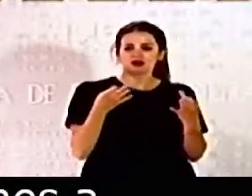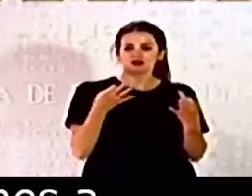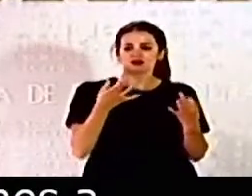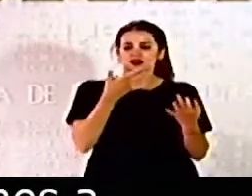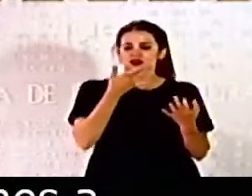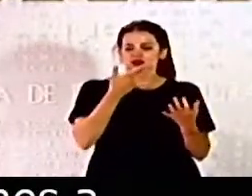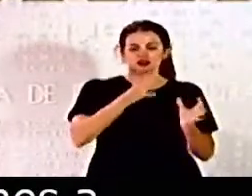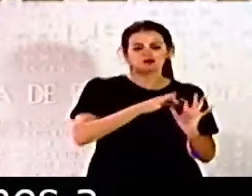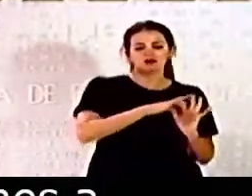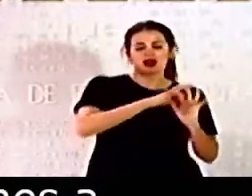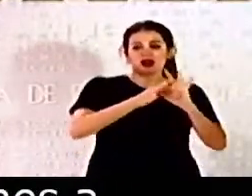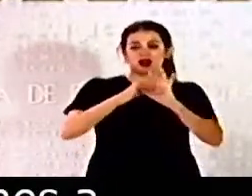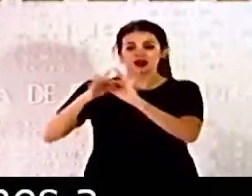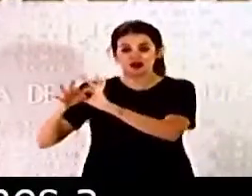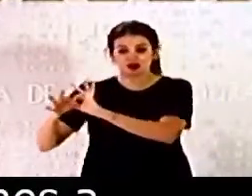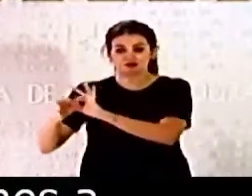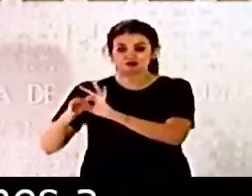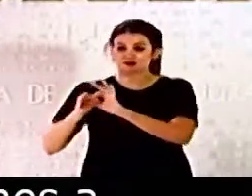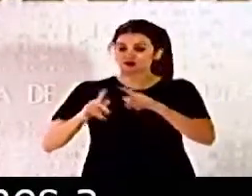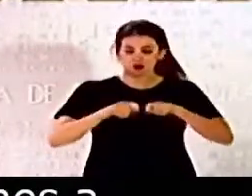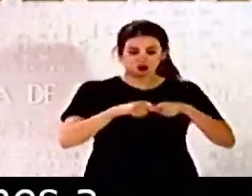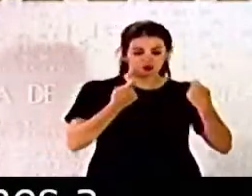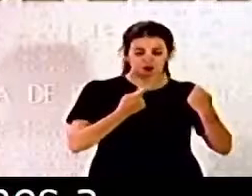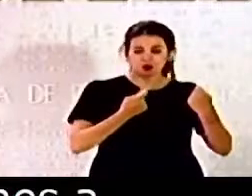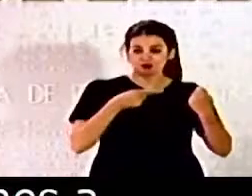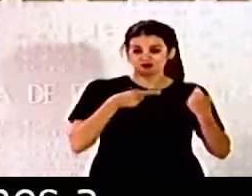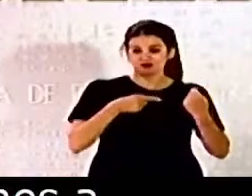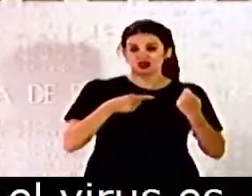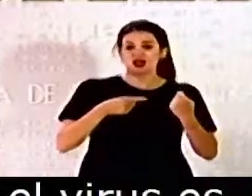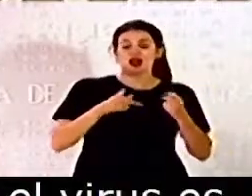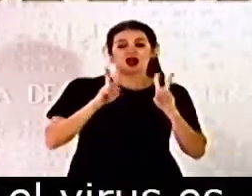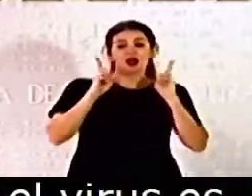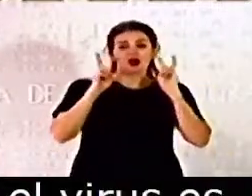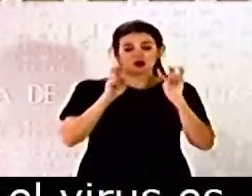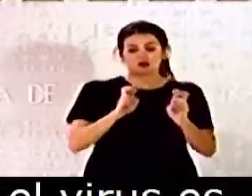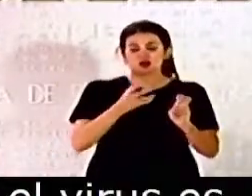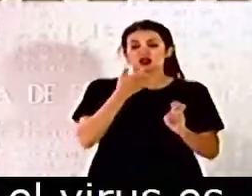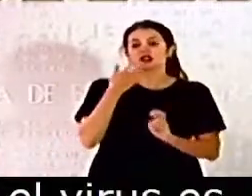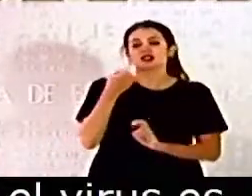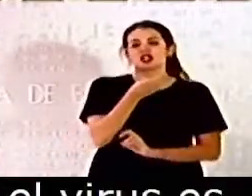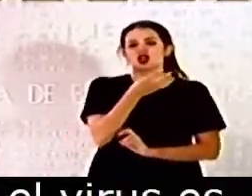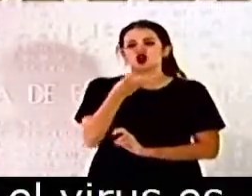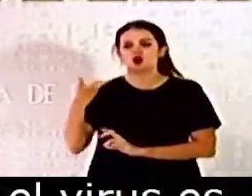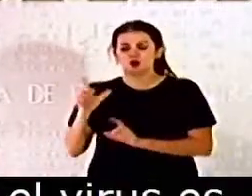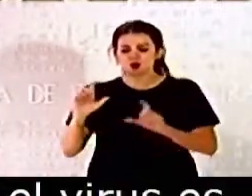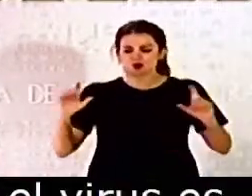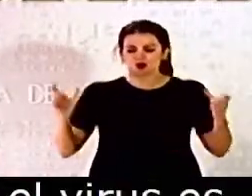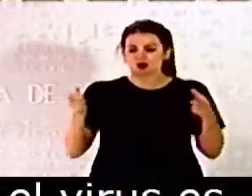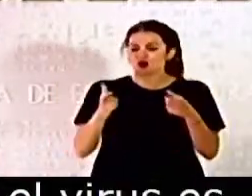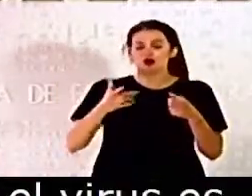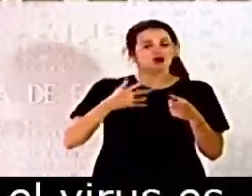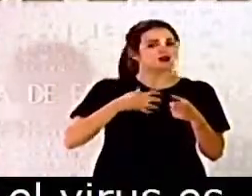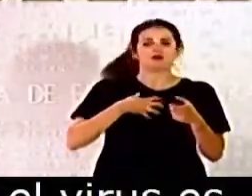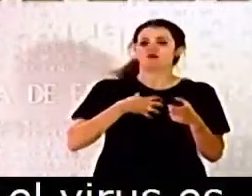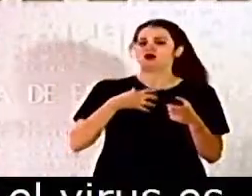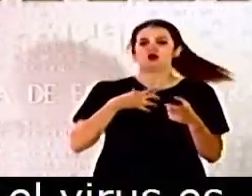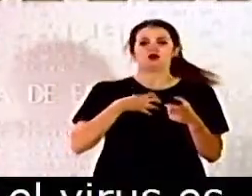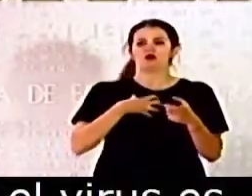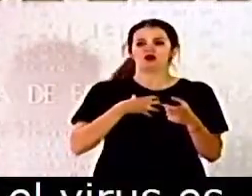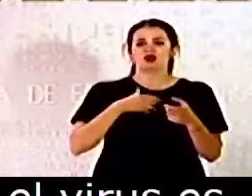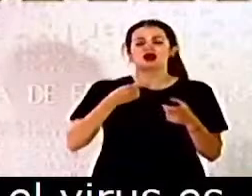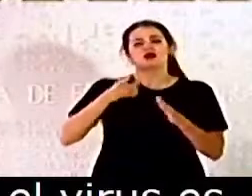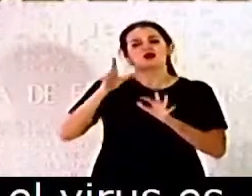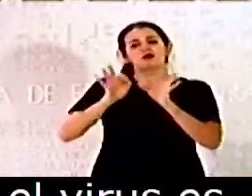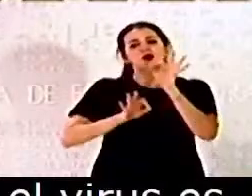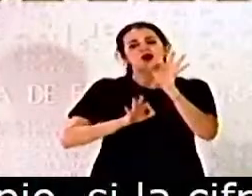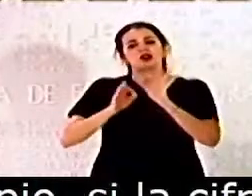no se rompe desde el principio, si las cifras de incidencia no somos capaces de mantenerla baja, va a haber un